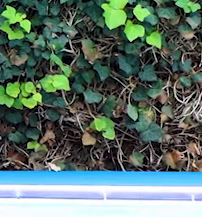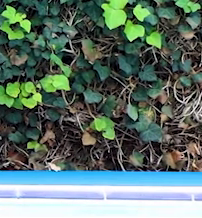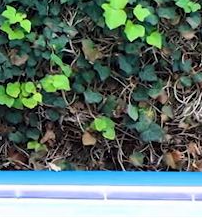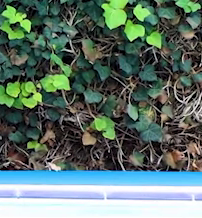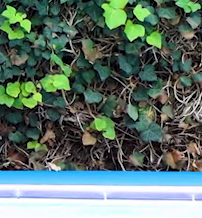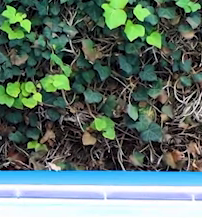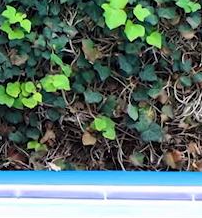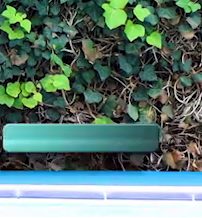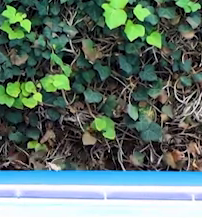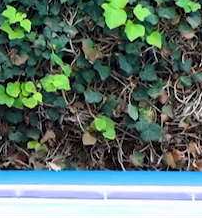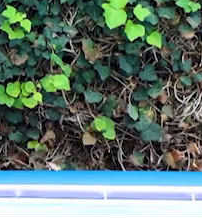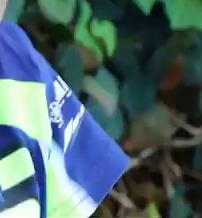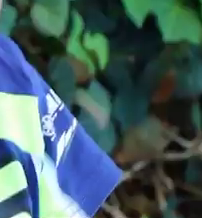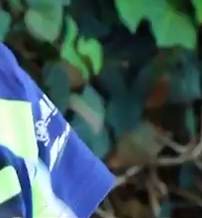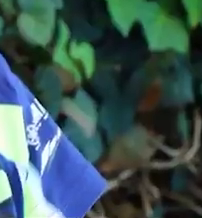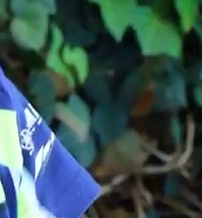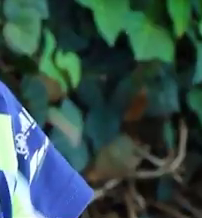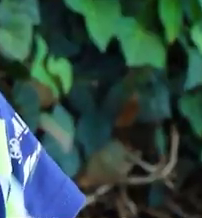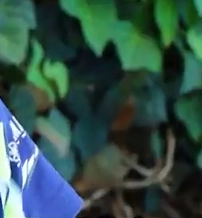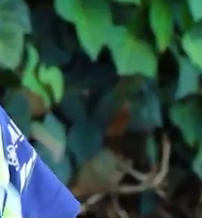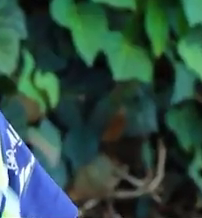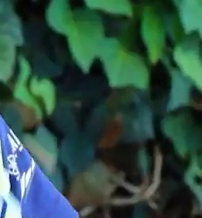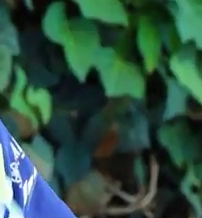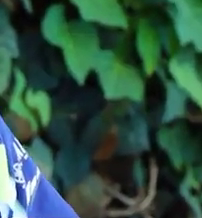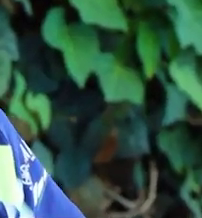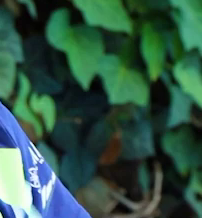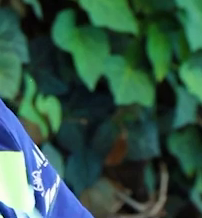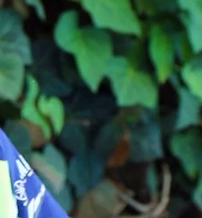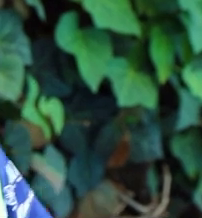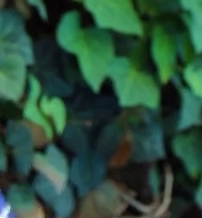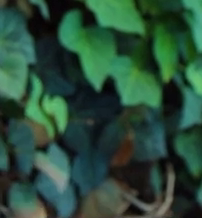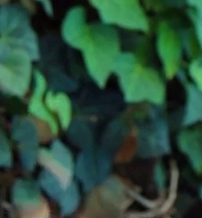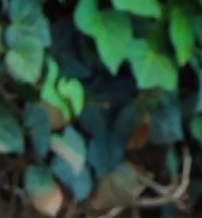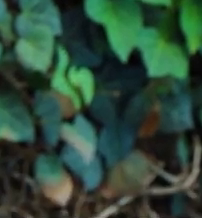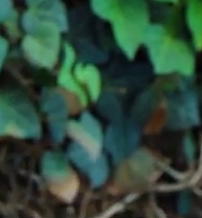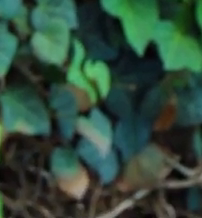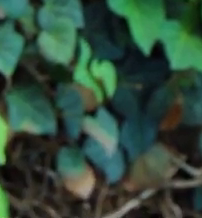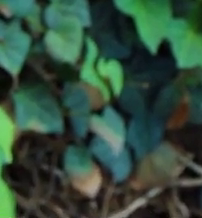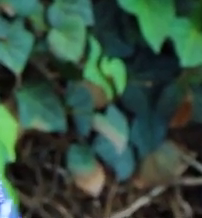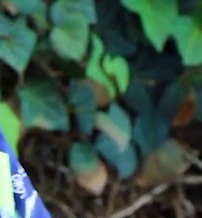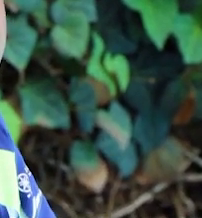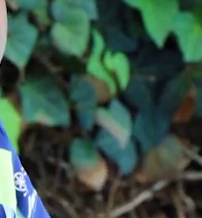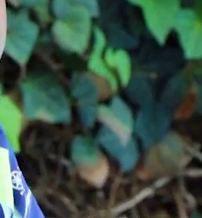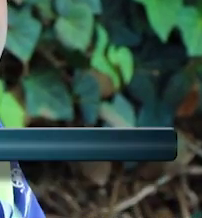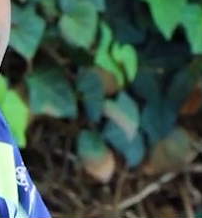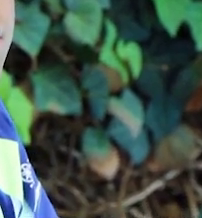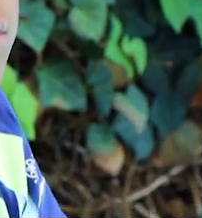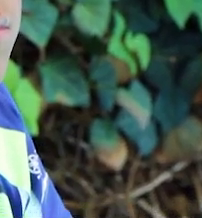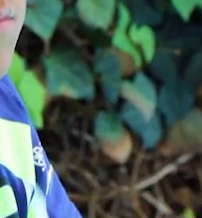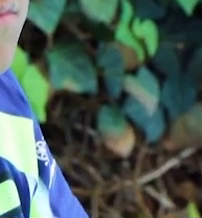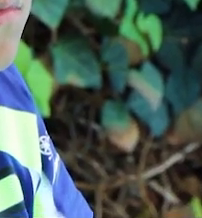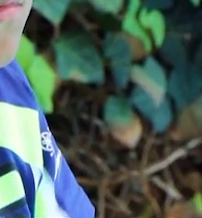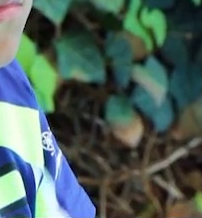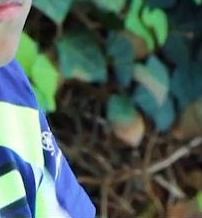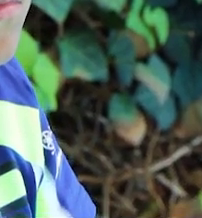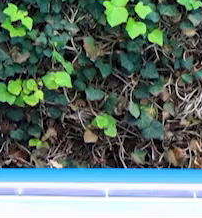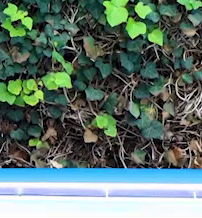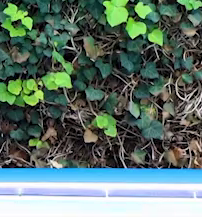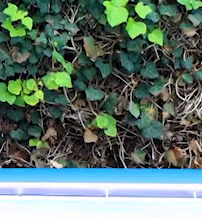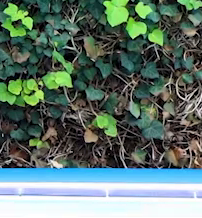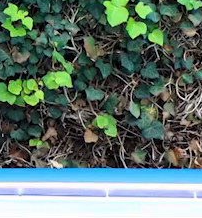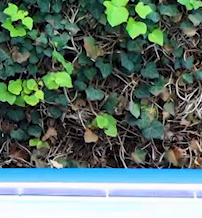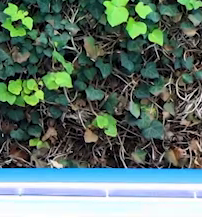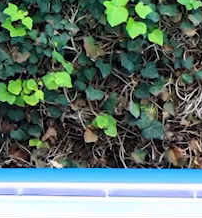Exhalamos, respiramos, exhalamos, nos ponemos en posición nuevamente, los